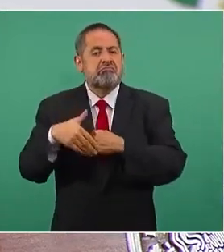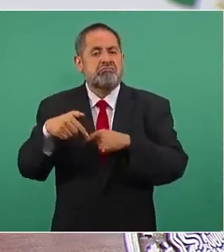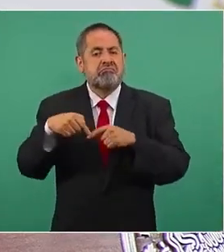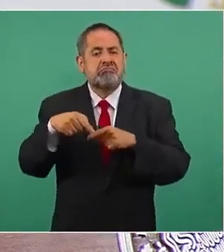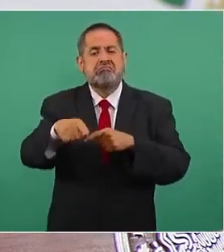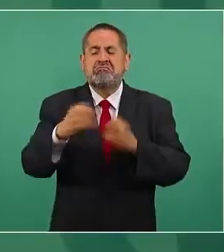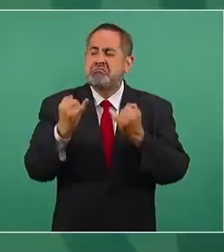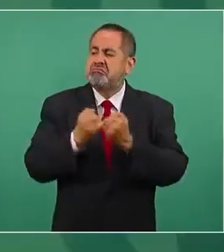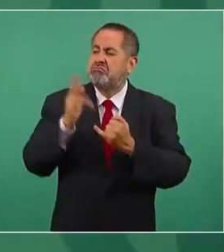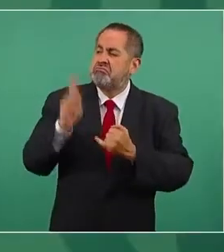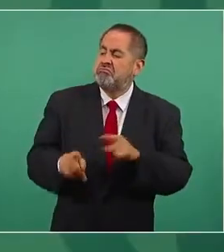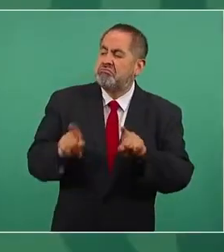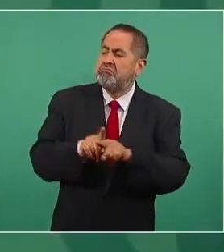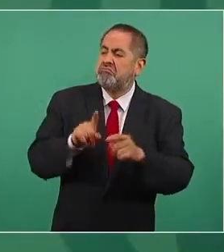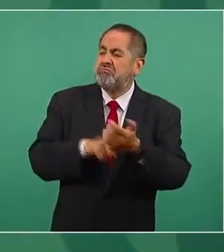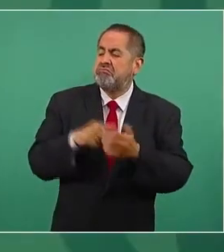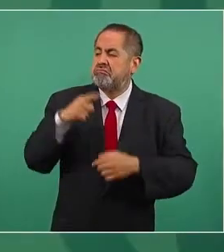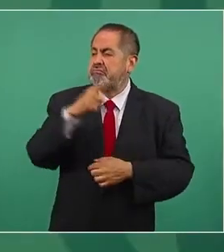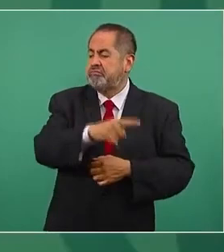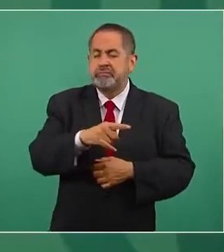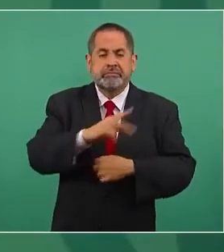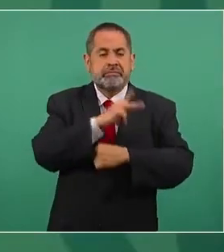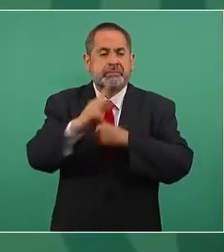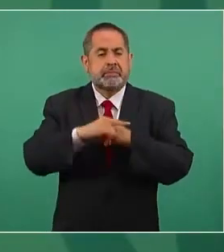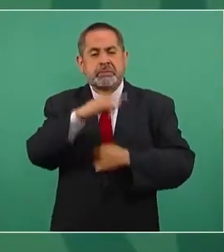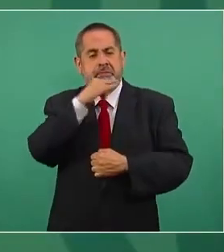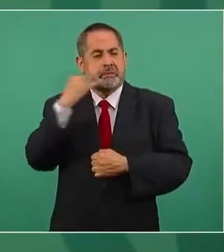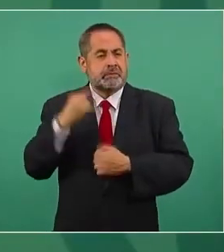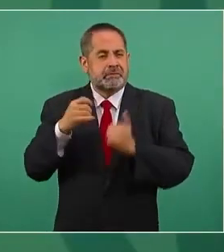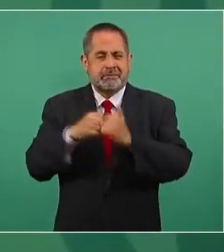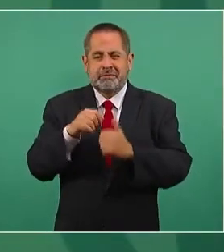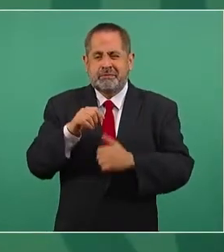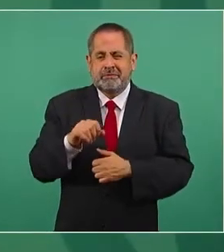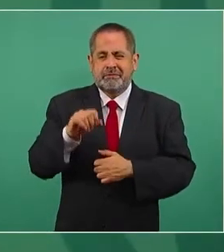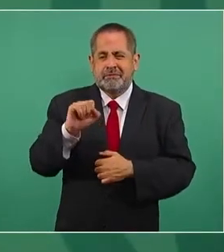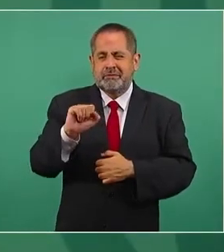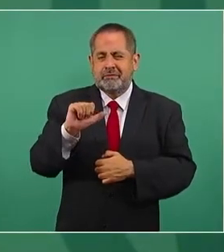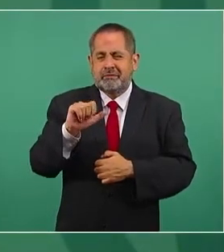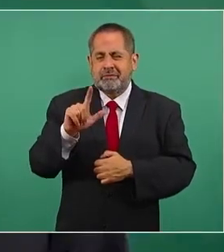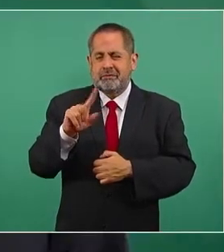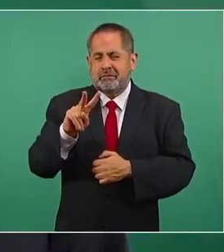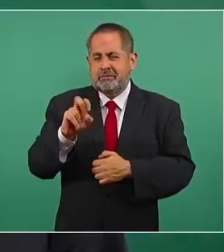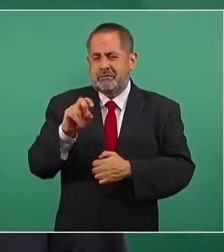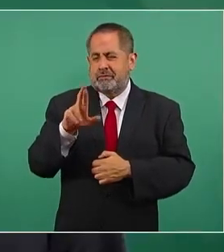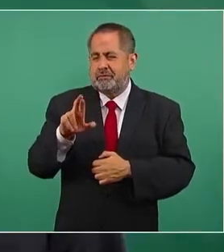a lo de Chile con Allende de